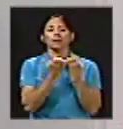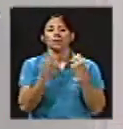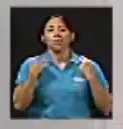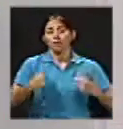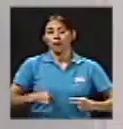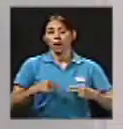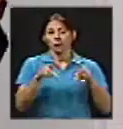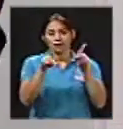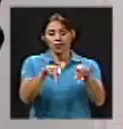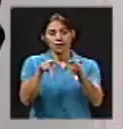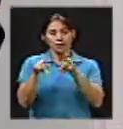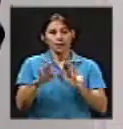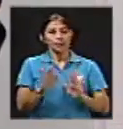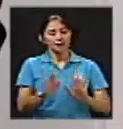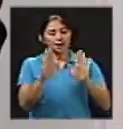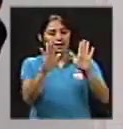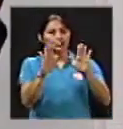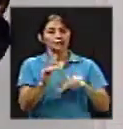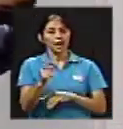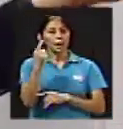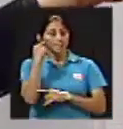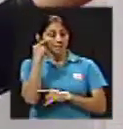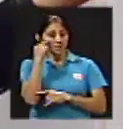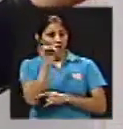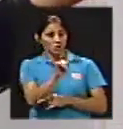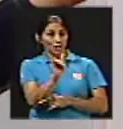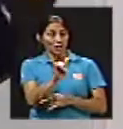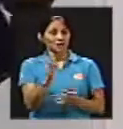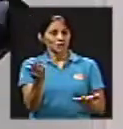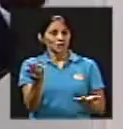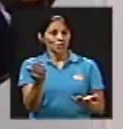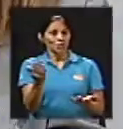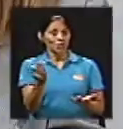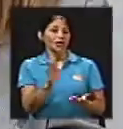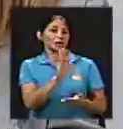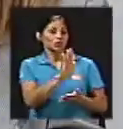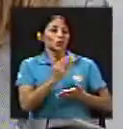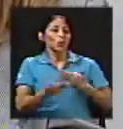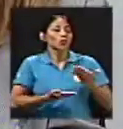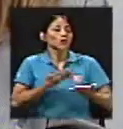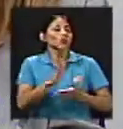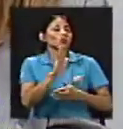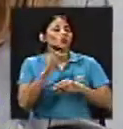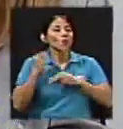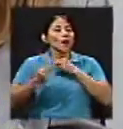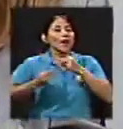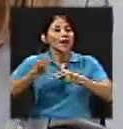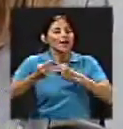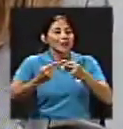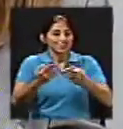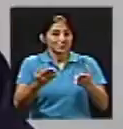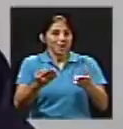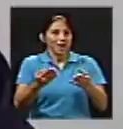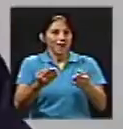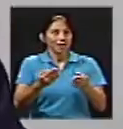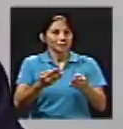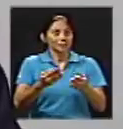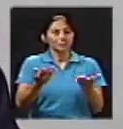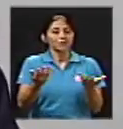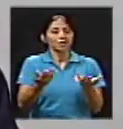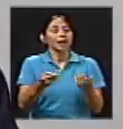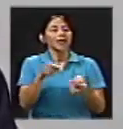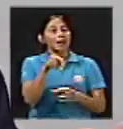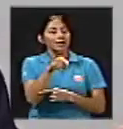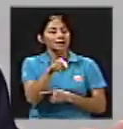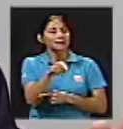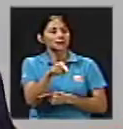de excelencia, y pensando en eso, que es en mucho su contribución, su legado, más allá de todos los logros,